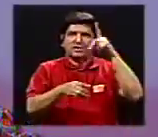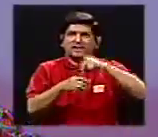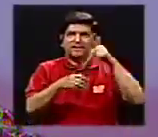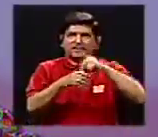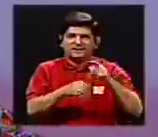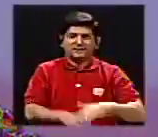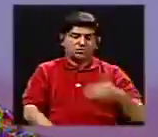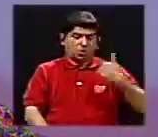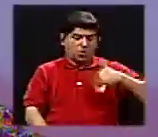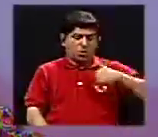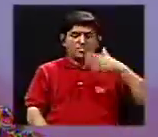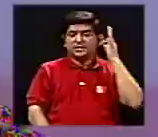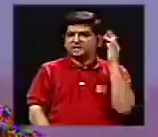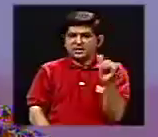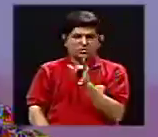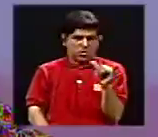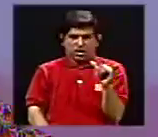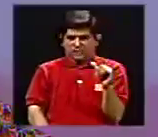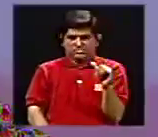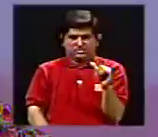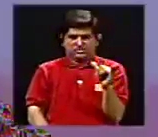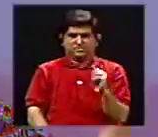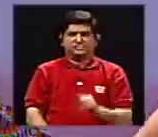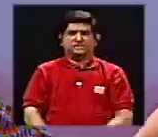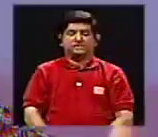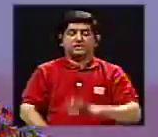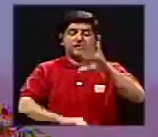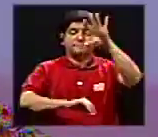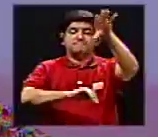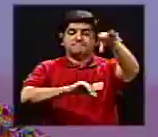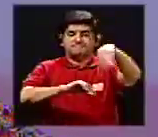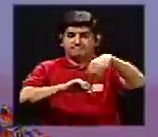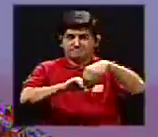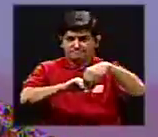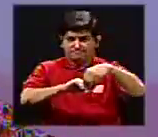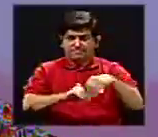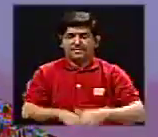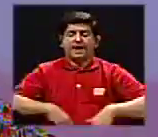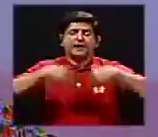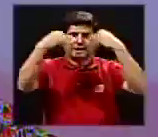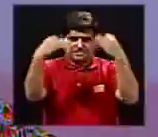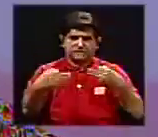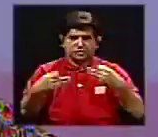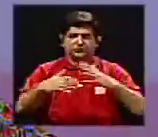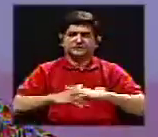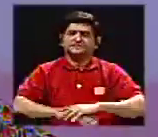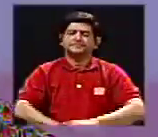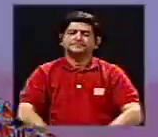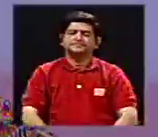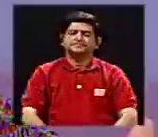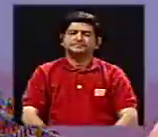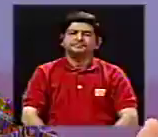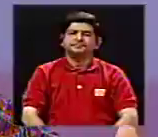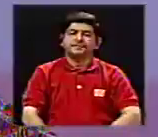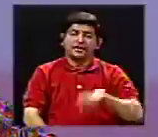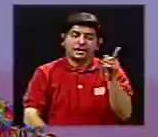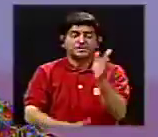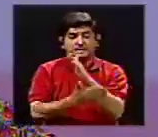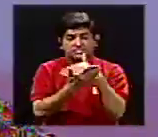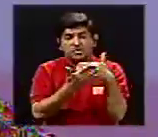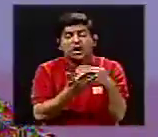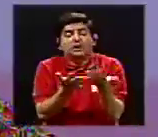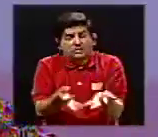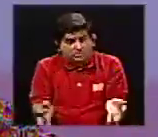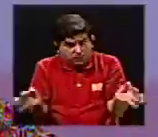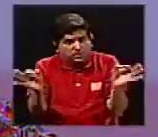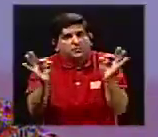participación tanto de hombres como de mujeres. Y además en la toma de decisiones. Entonces, esto es algo